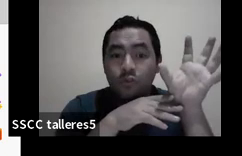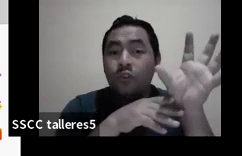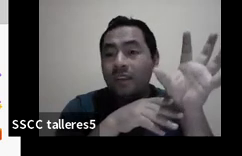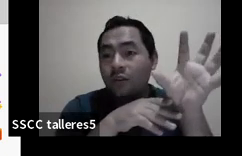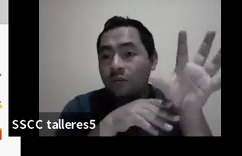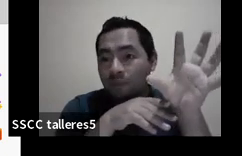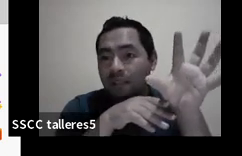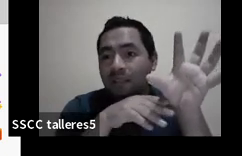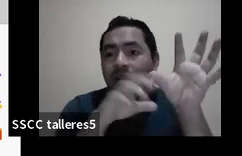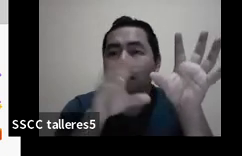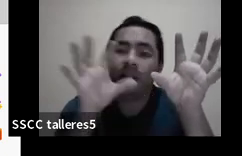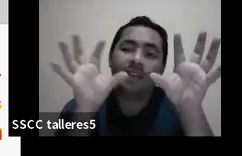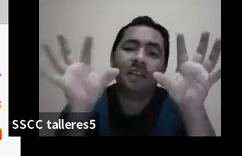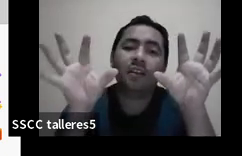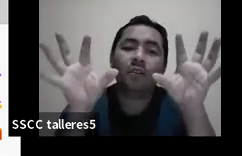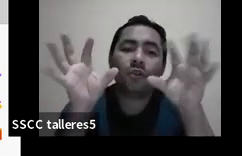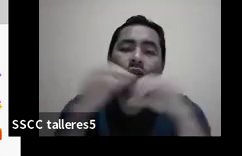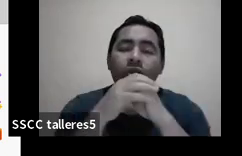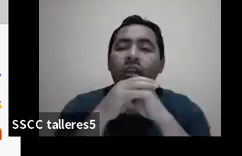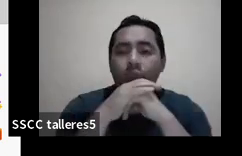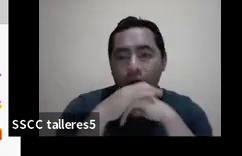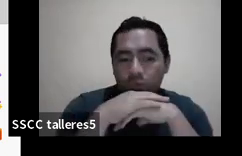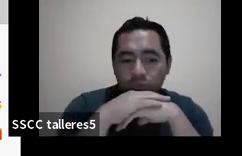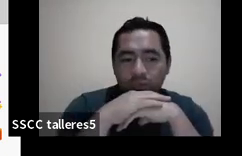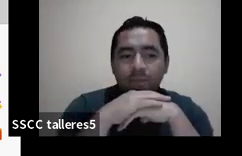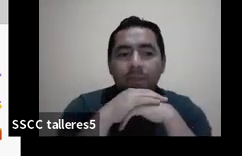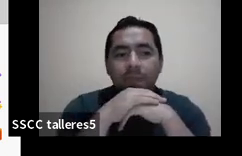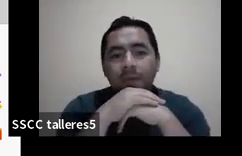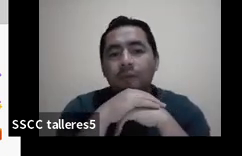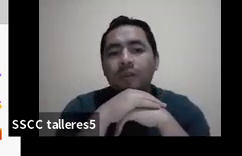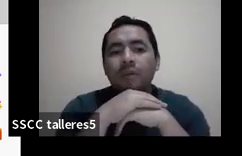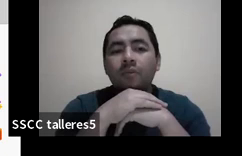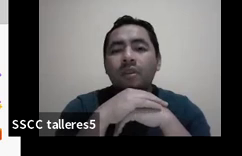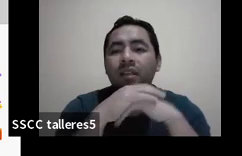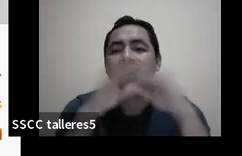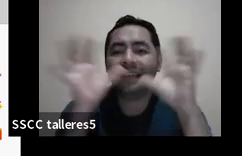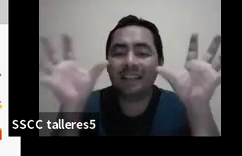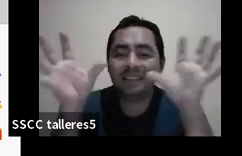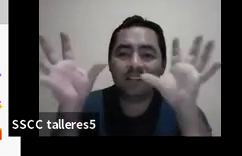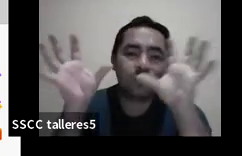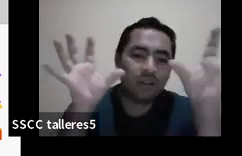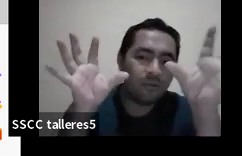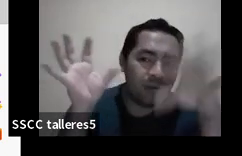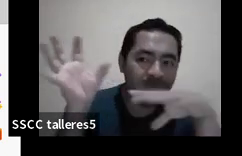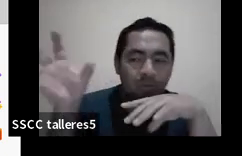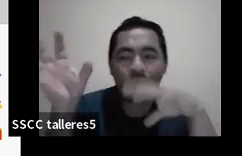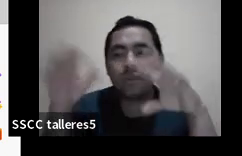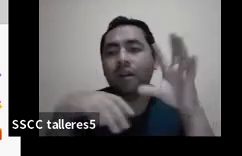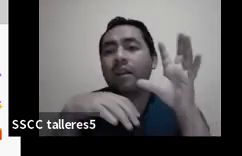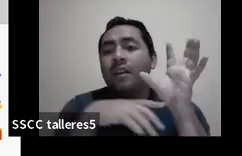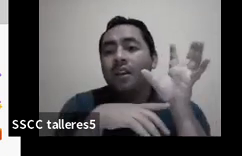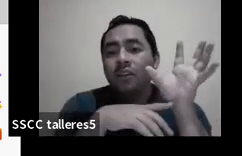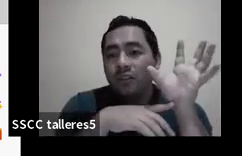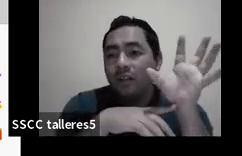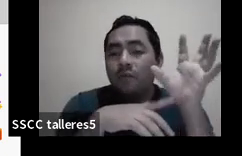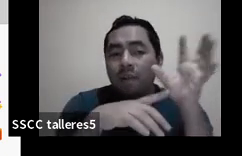Uno con sordera completa y el otro con hipoacusia. ¿Ya? Con hipoacusia. ¿Qué quiere decir sordera completa e